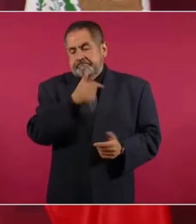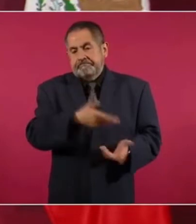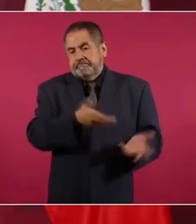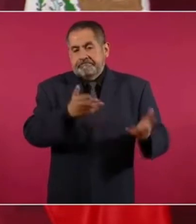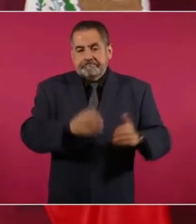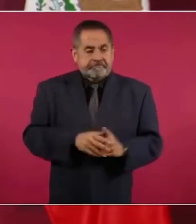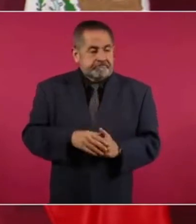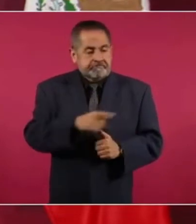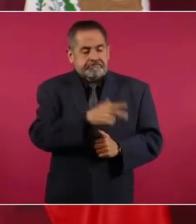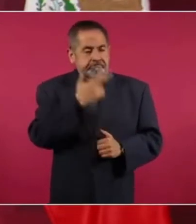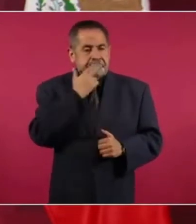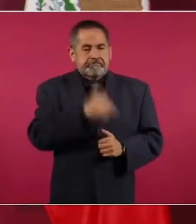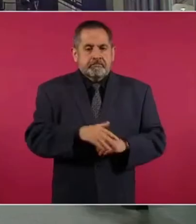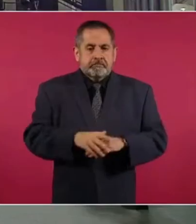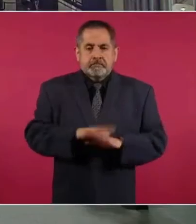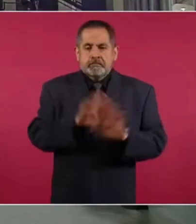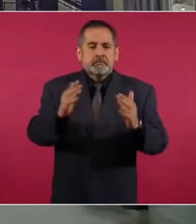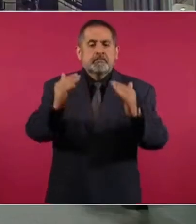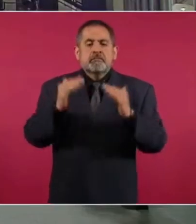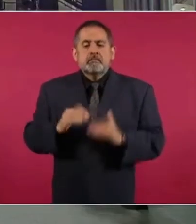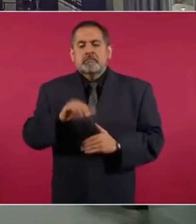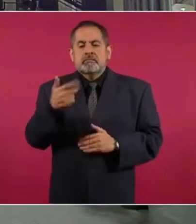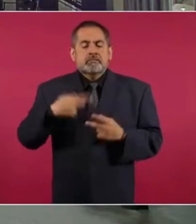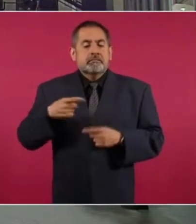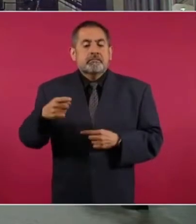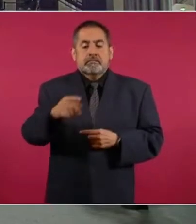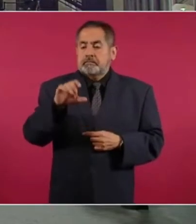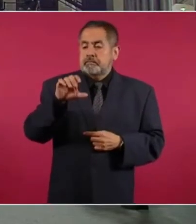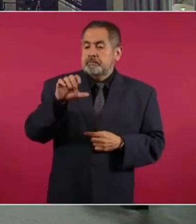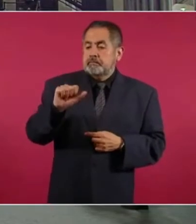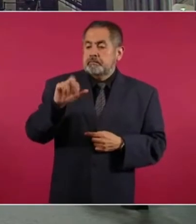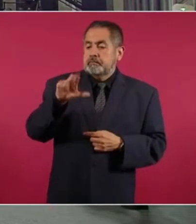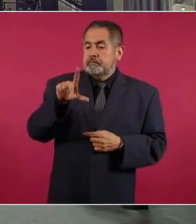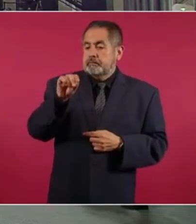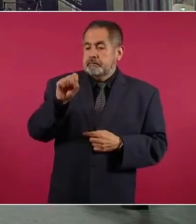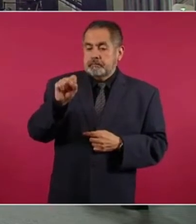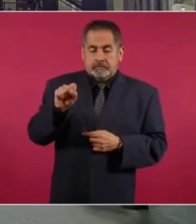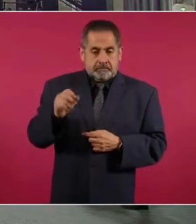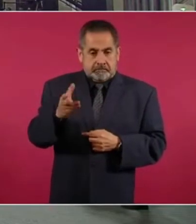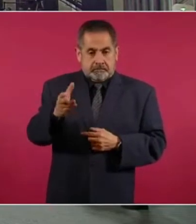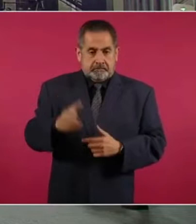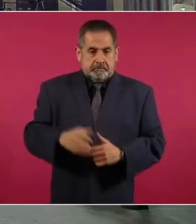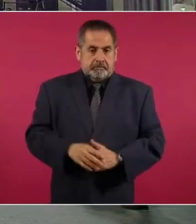no va a funcionar. Muy bien, vamos adelante. Carlos.